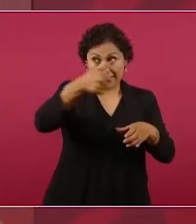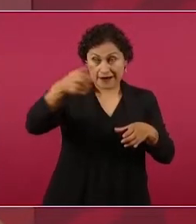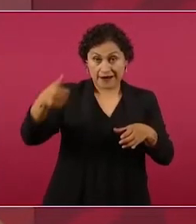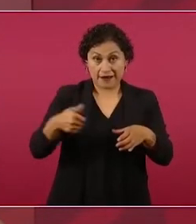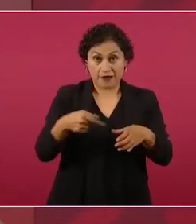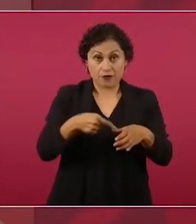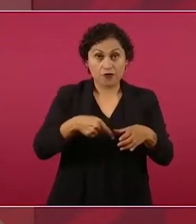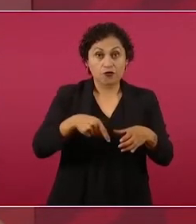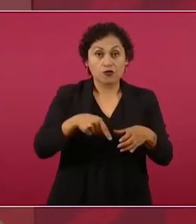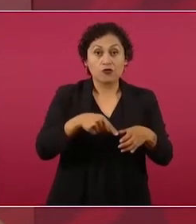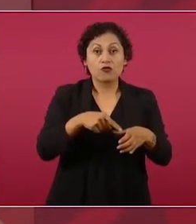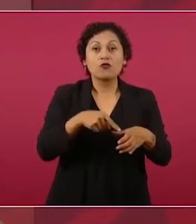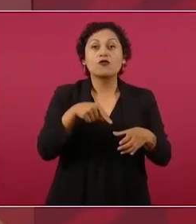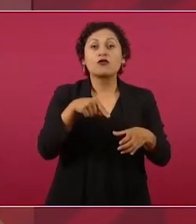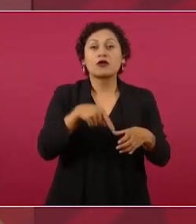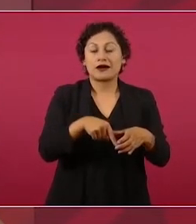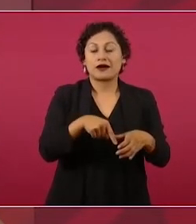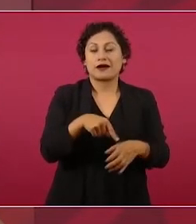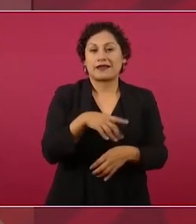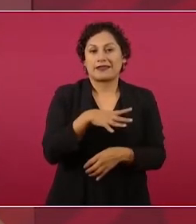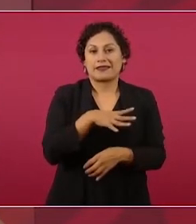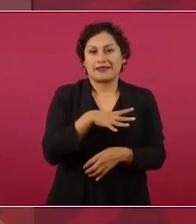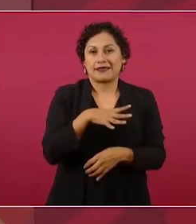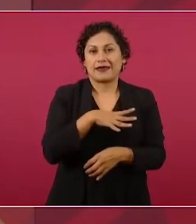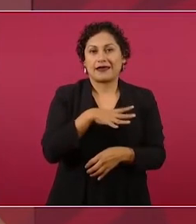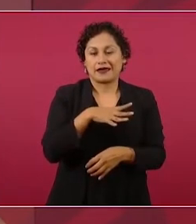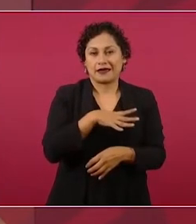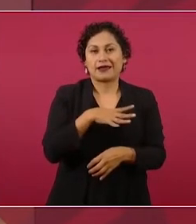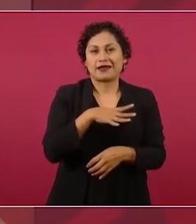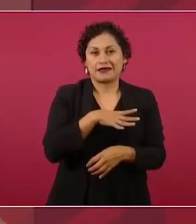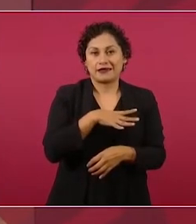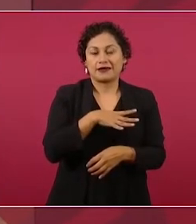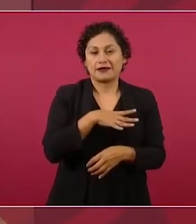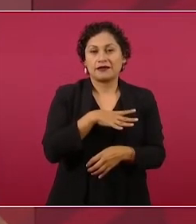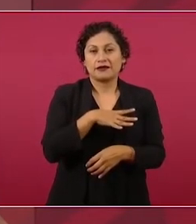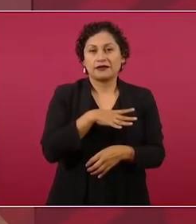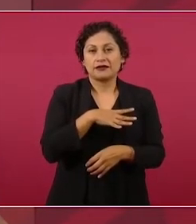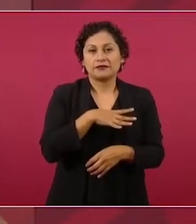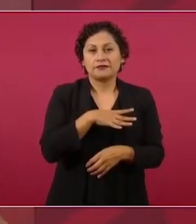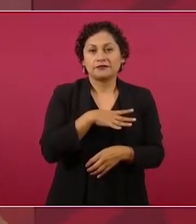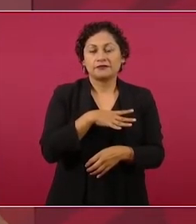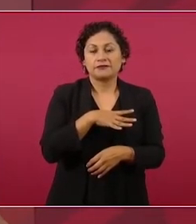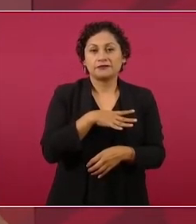todas hechas a partir de